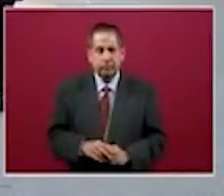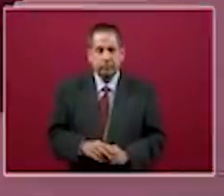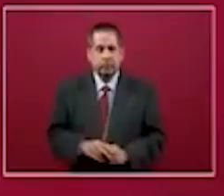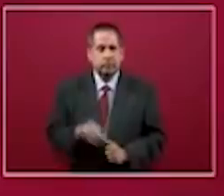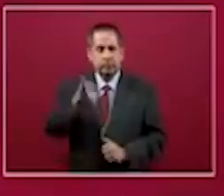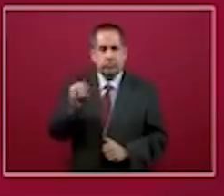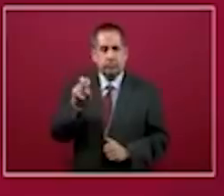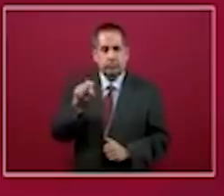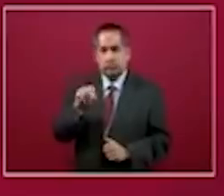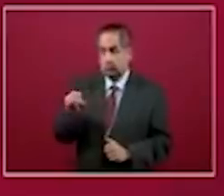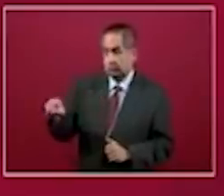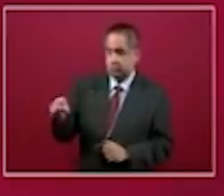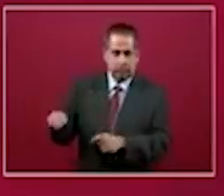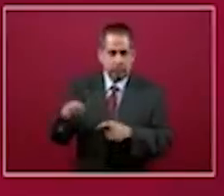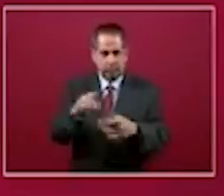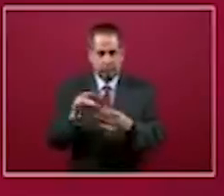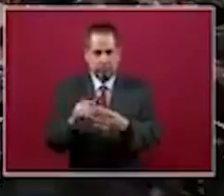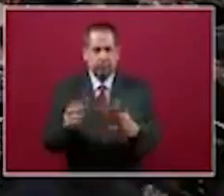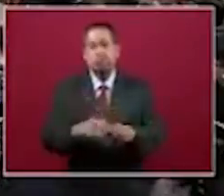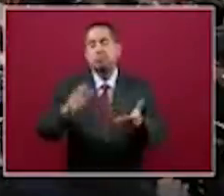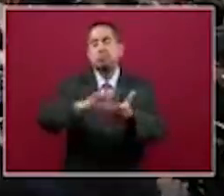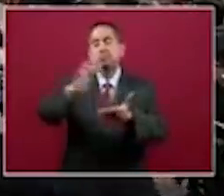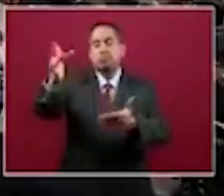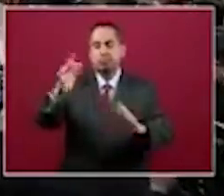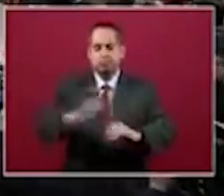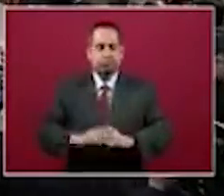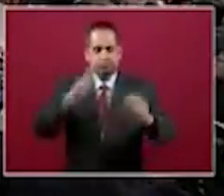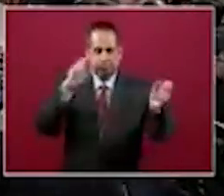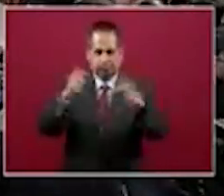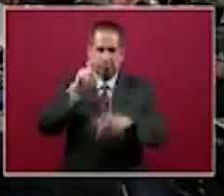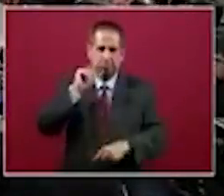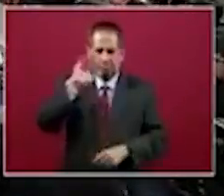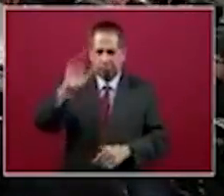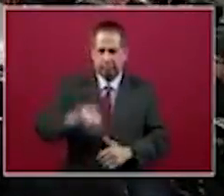Jesús les va a comentar. Muchas gracias, nos vemos mañana.